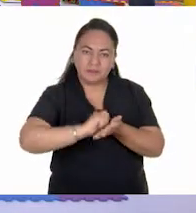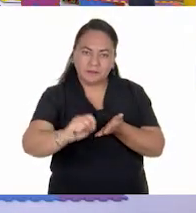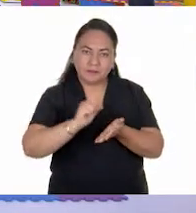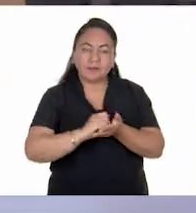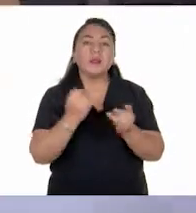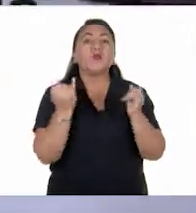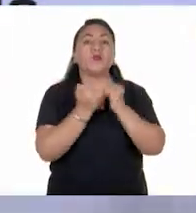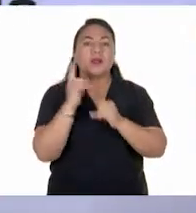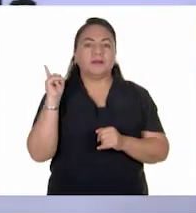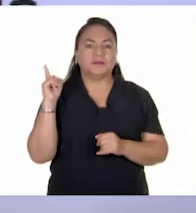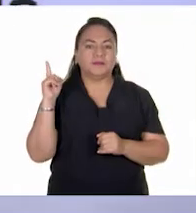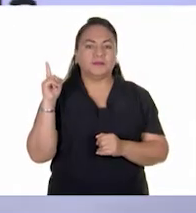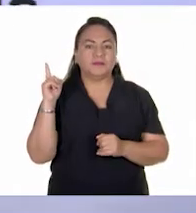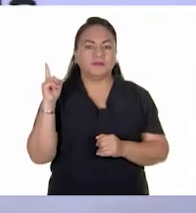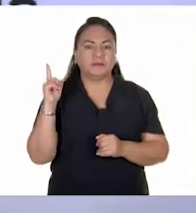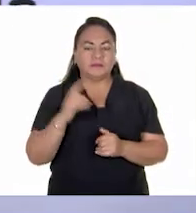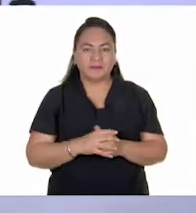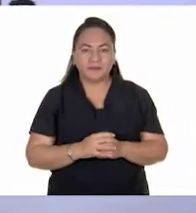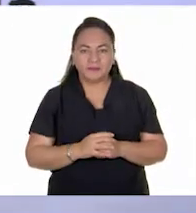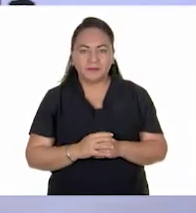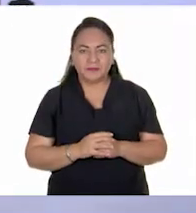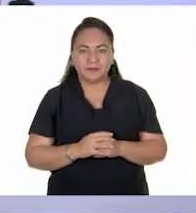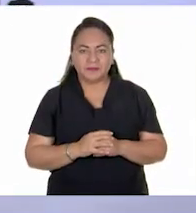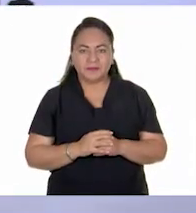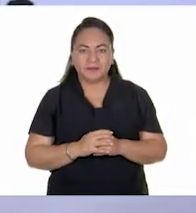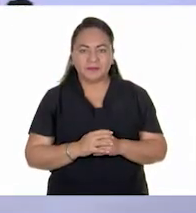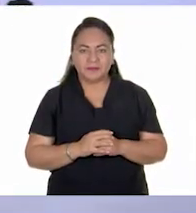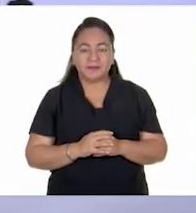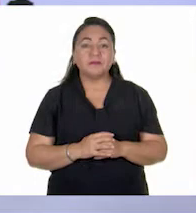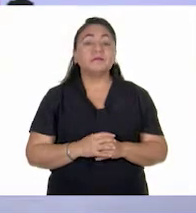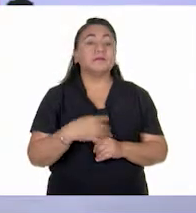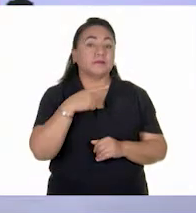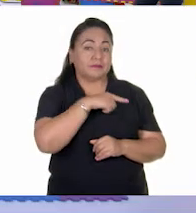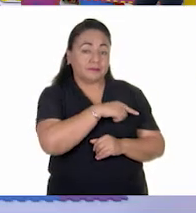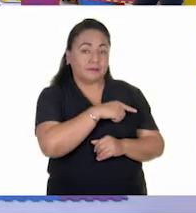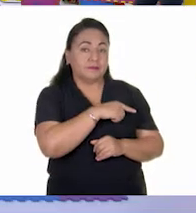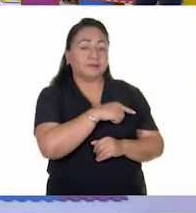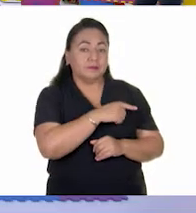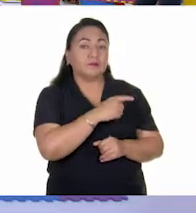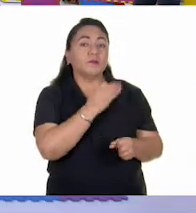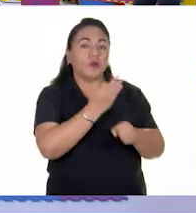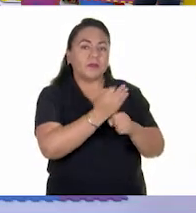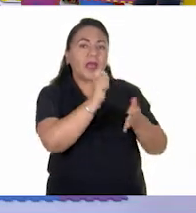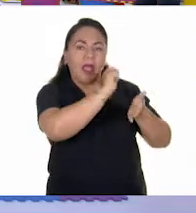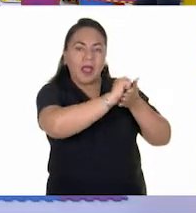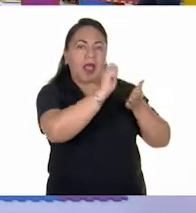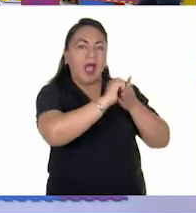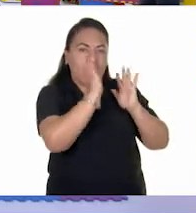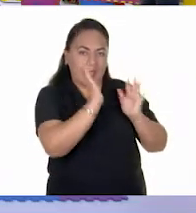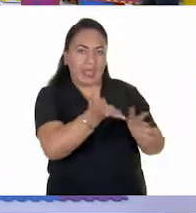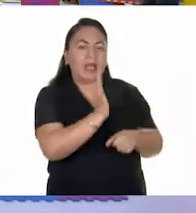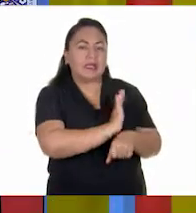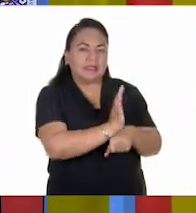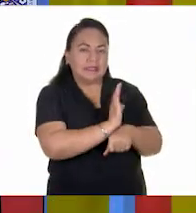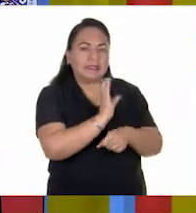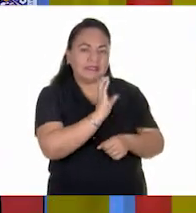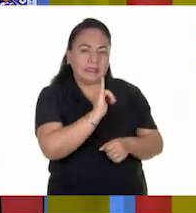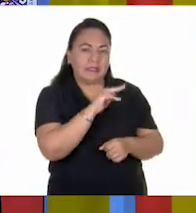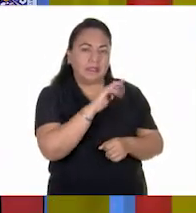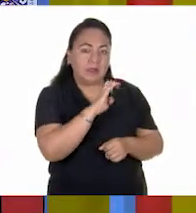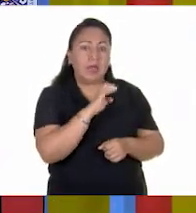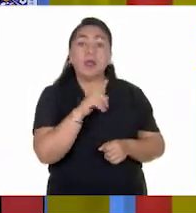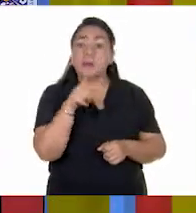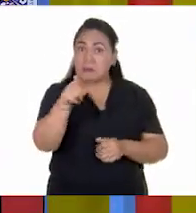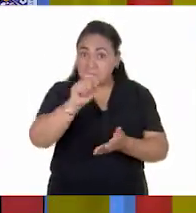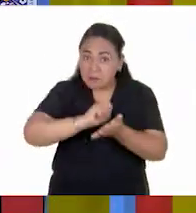está aquí también. Muy bien, Pili. Pili nos acaba de escribir cine. Si lo escribieron así,